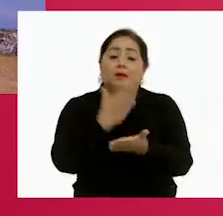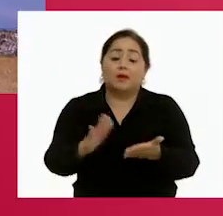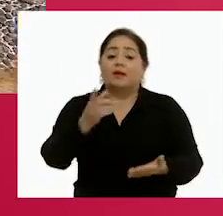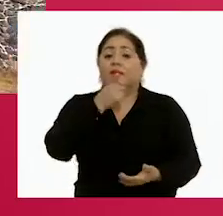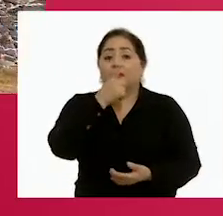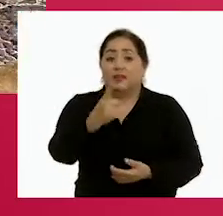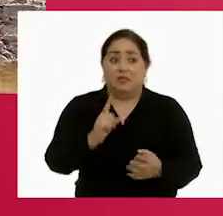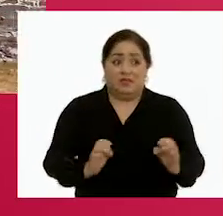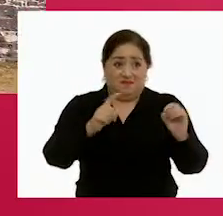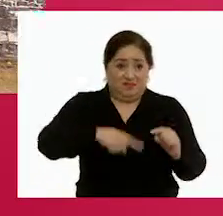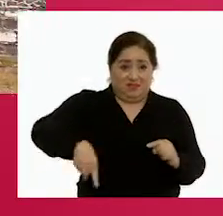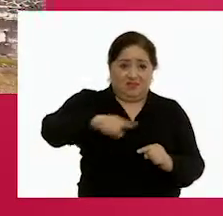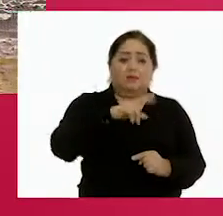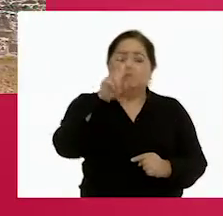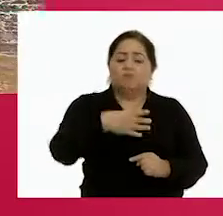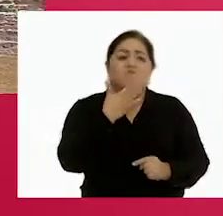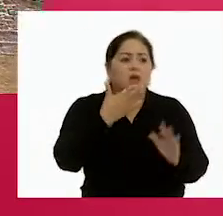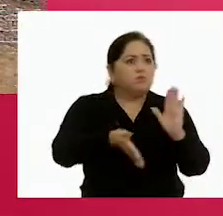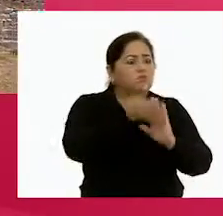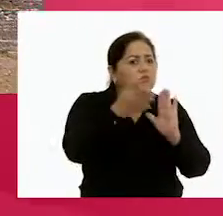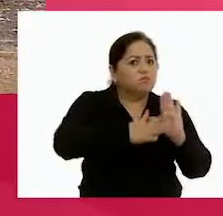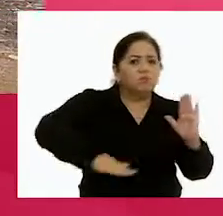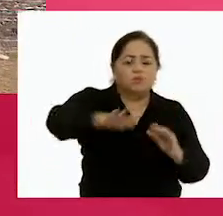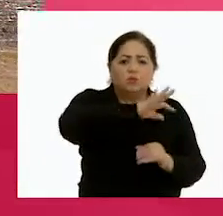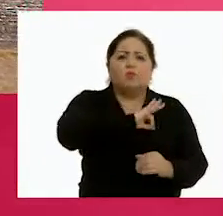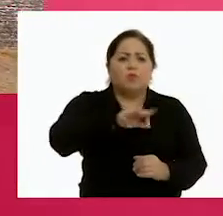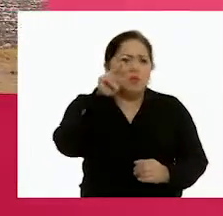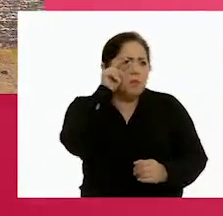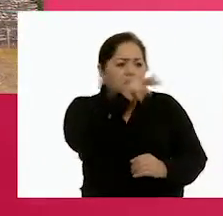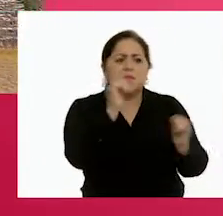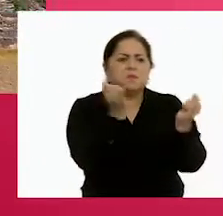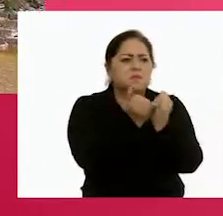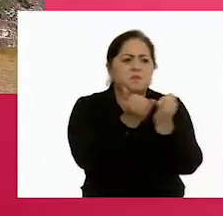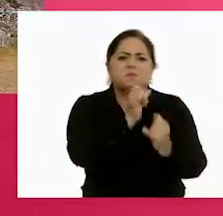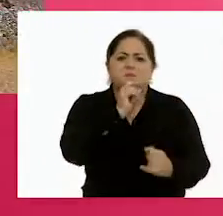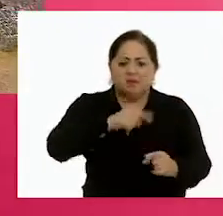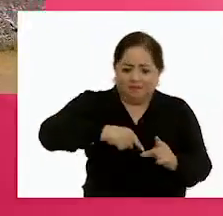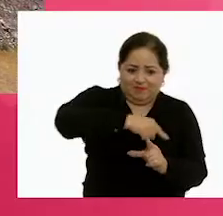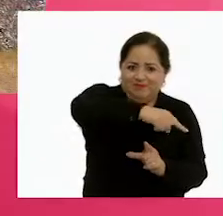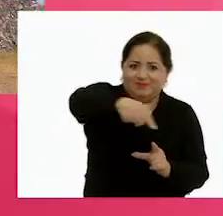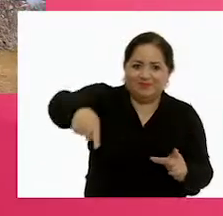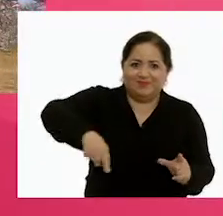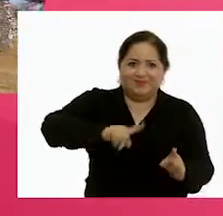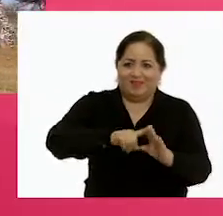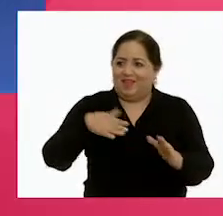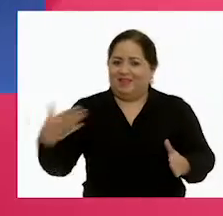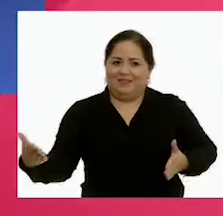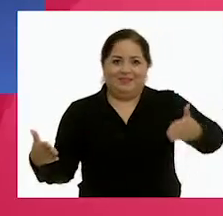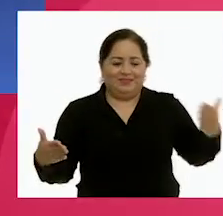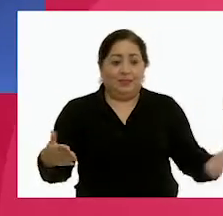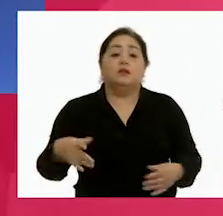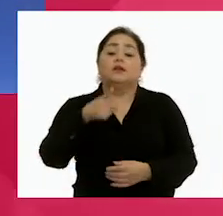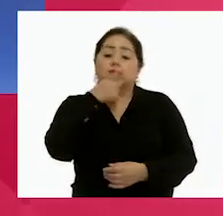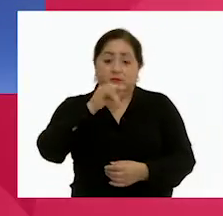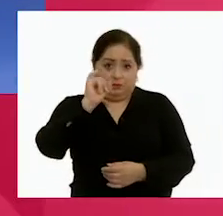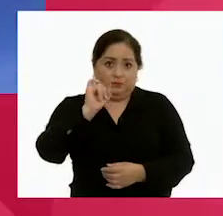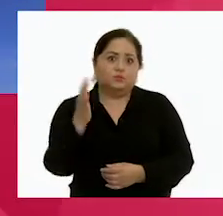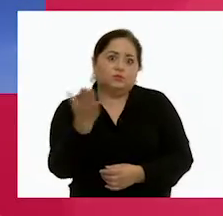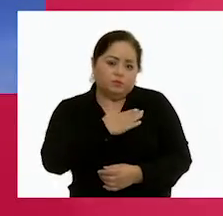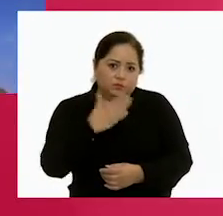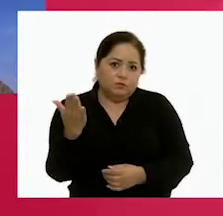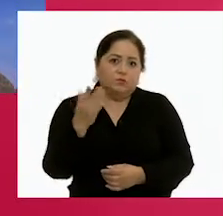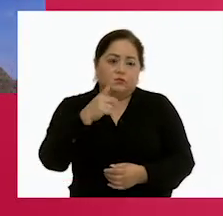resaltar que el edificio se encuentra en muy buenas condiciones, es decir, podemos ver incluso los ángulos que tienen los extremos. Así es, sí. De hecho, bueno,